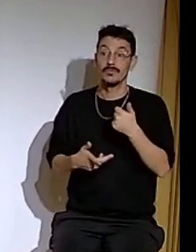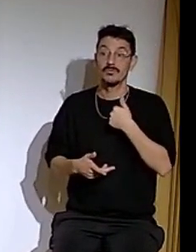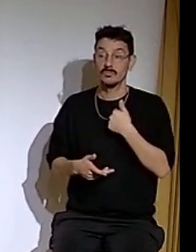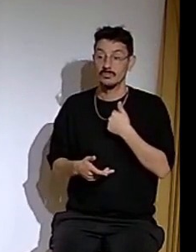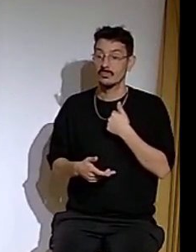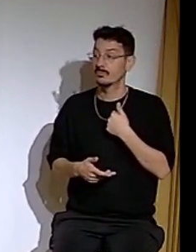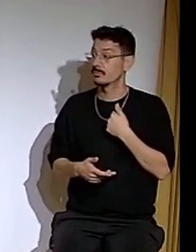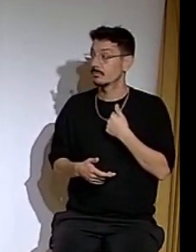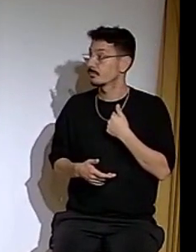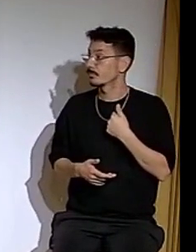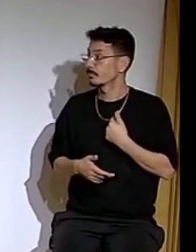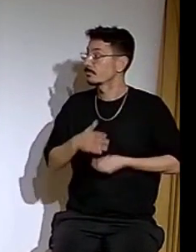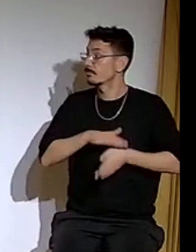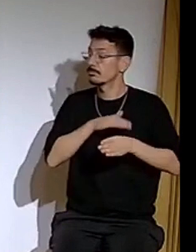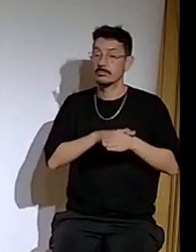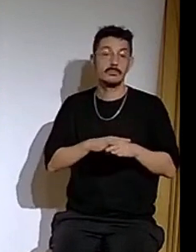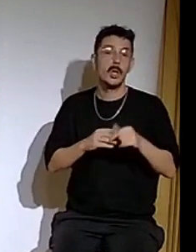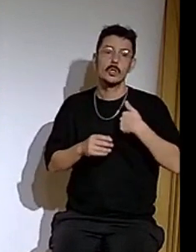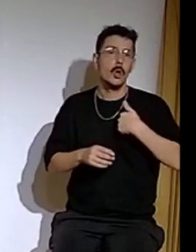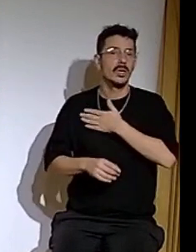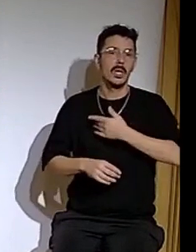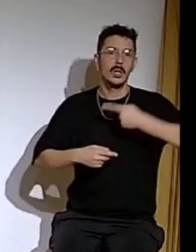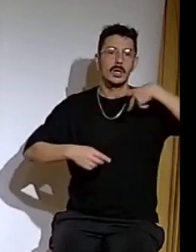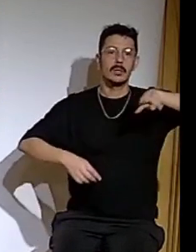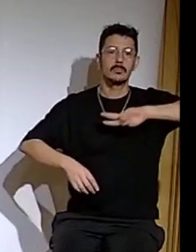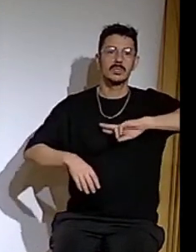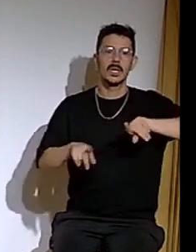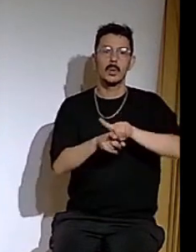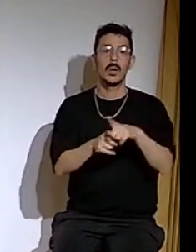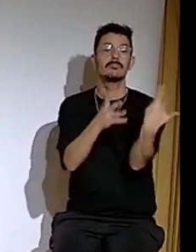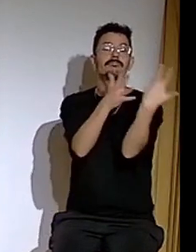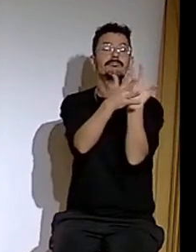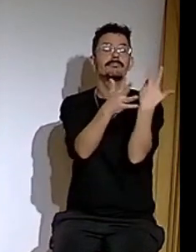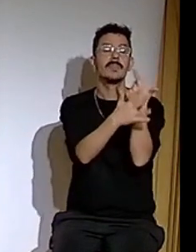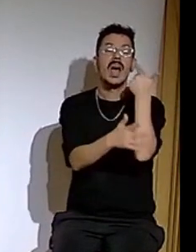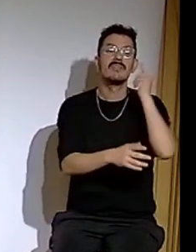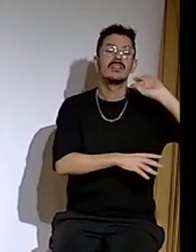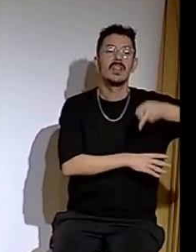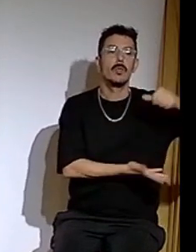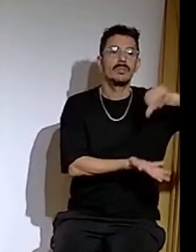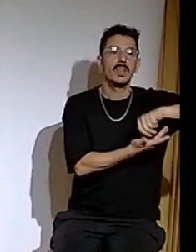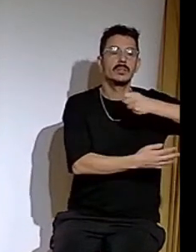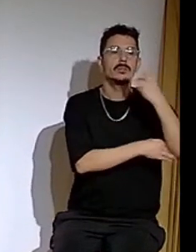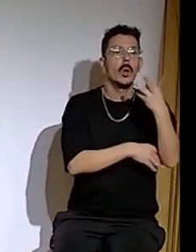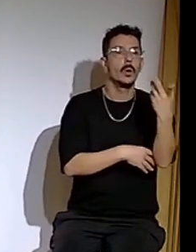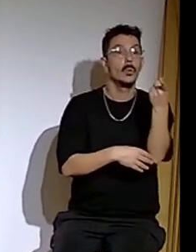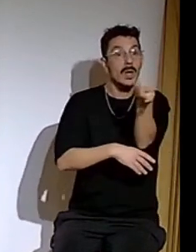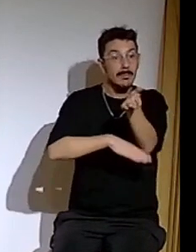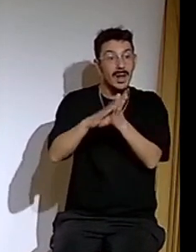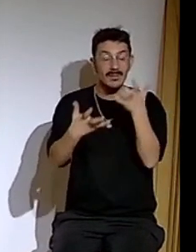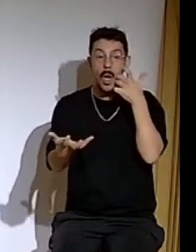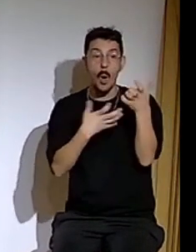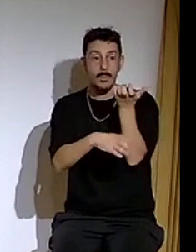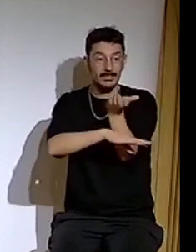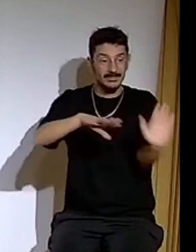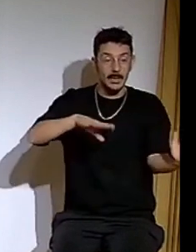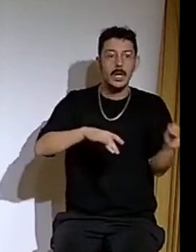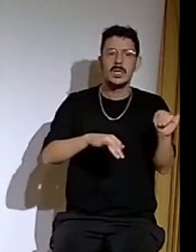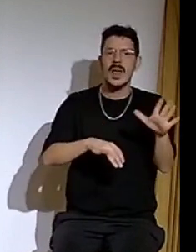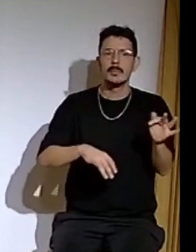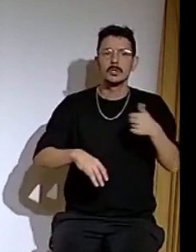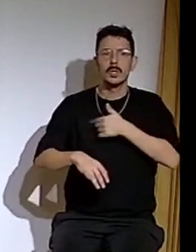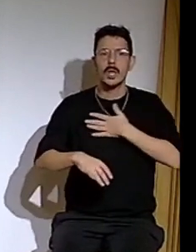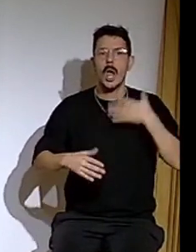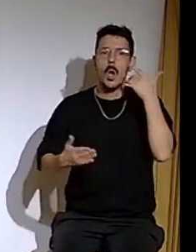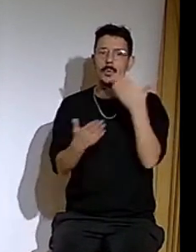exigimos explicaciones vale por parte de la dirección del centro y sí que exigimos que la obra vuelve a estar concreta que